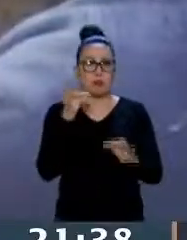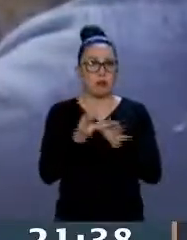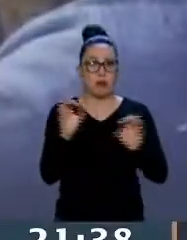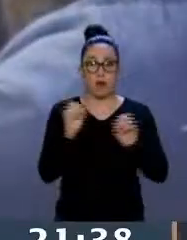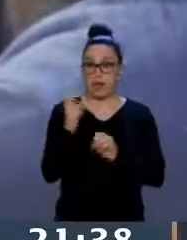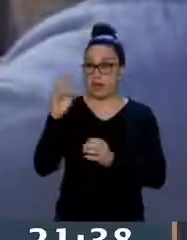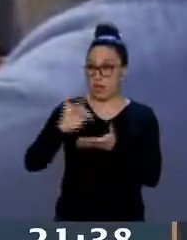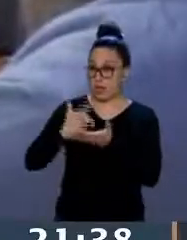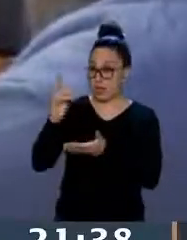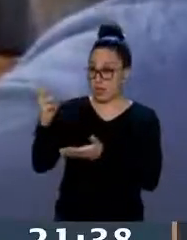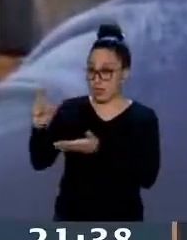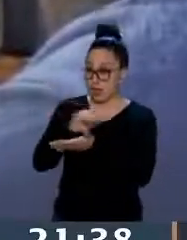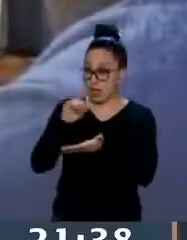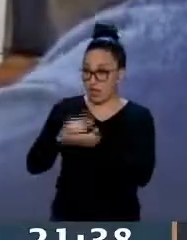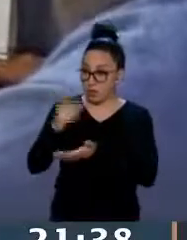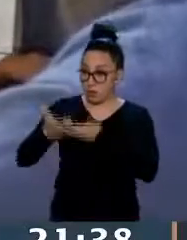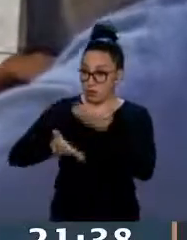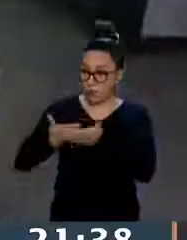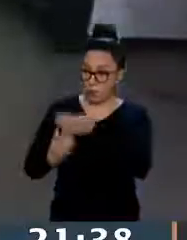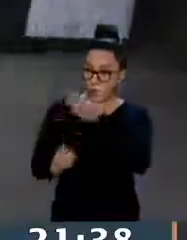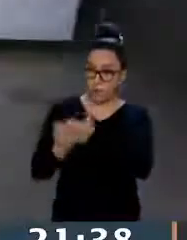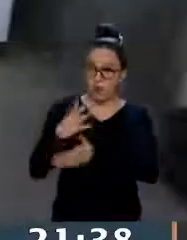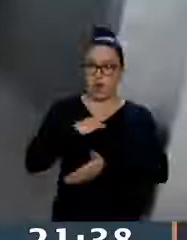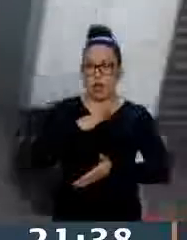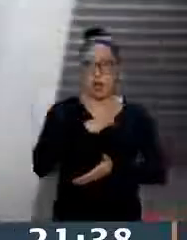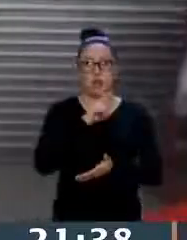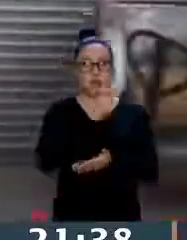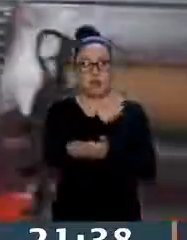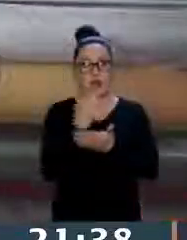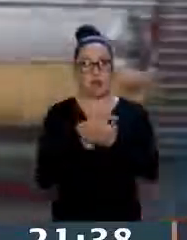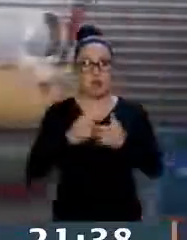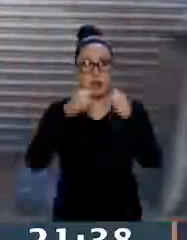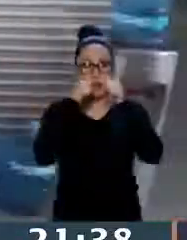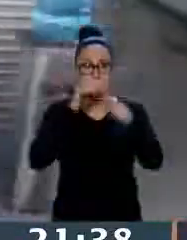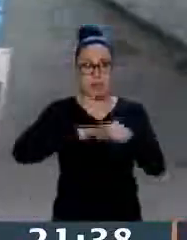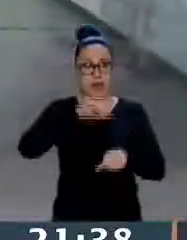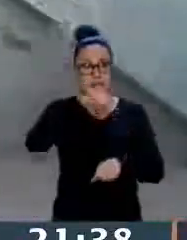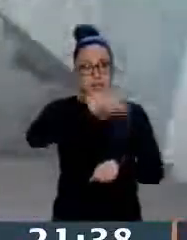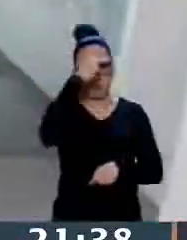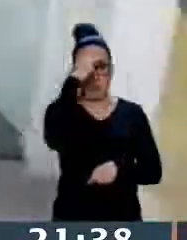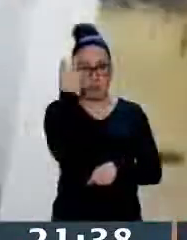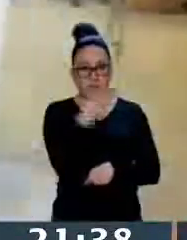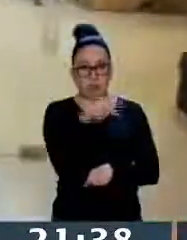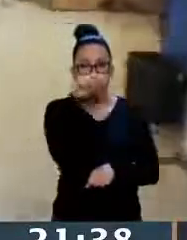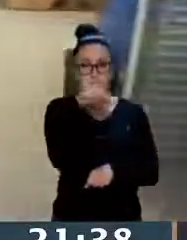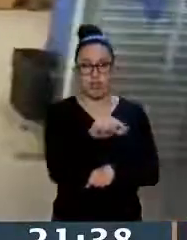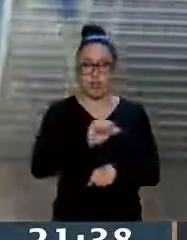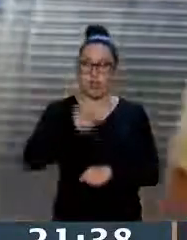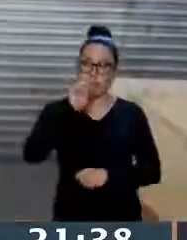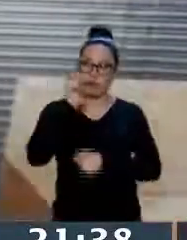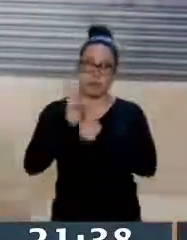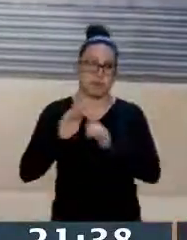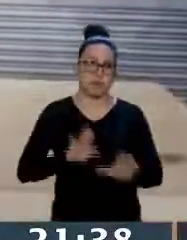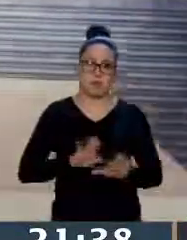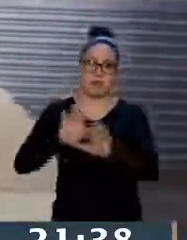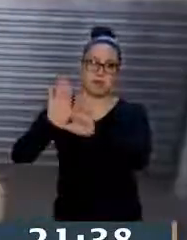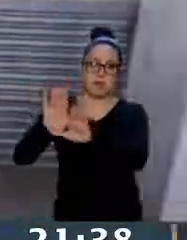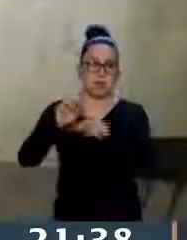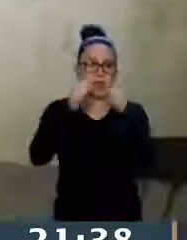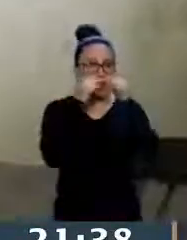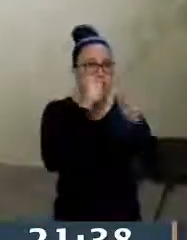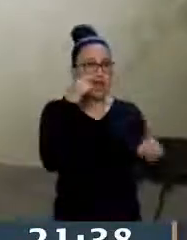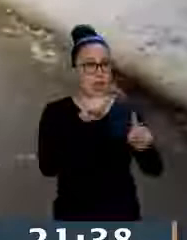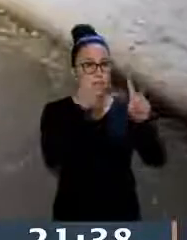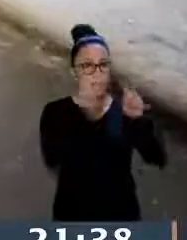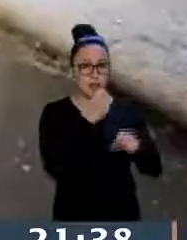suceder porque ahora se propone la implementación de programas Nacionales estratégicos con los que se atenderán agendas temáticas en materia